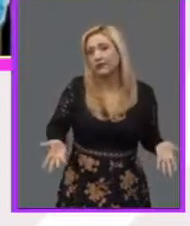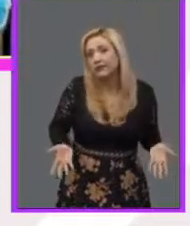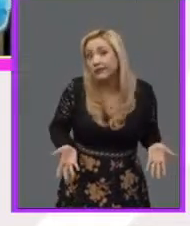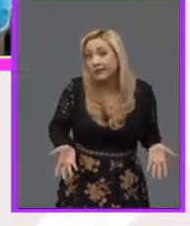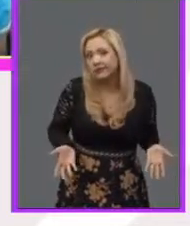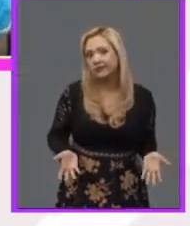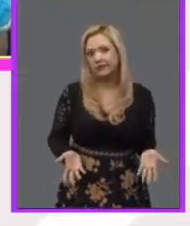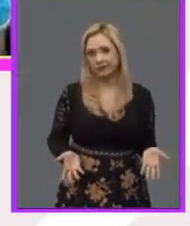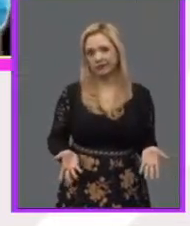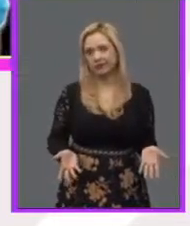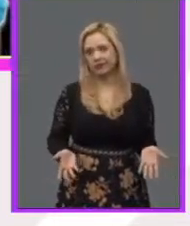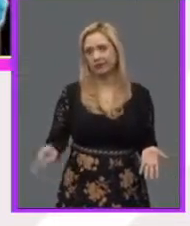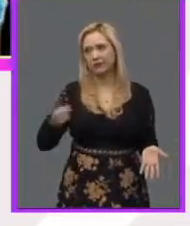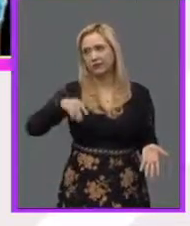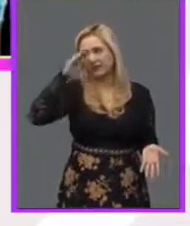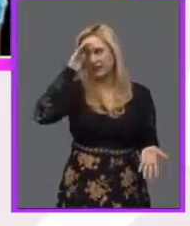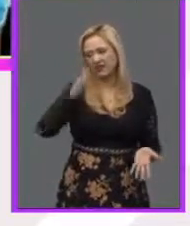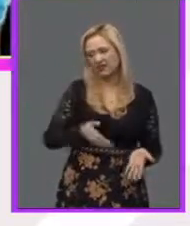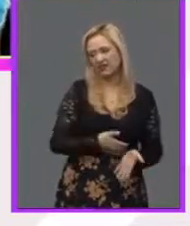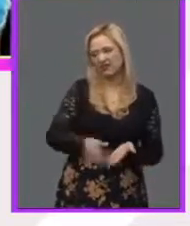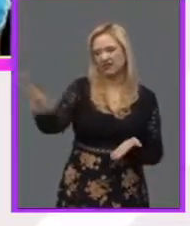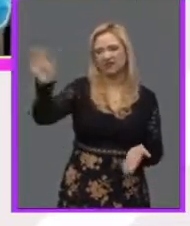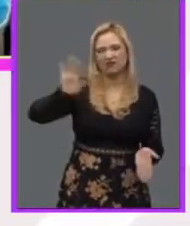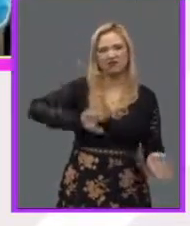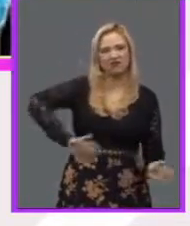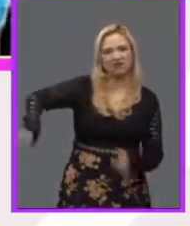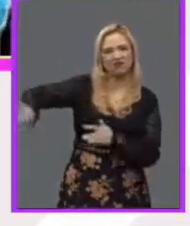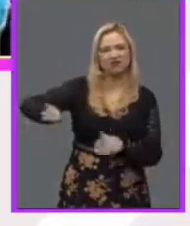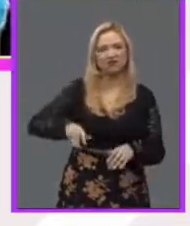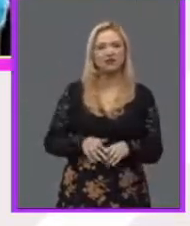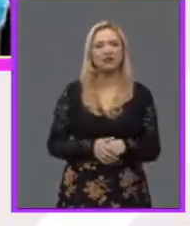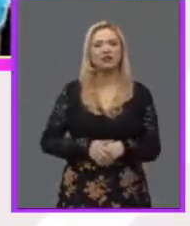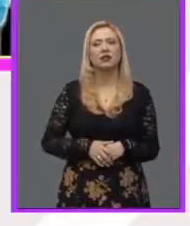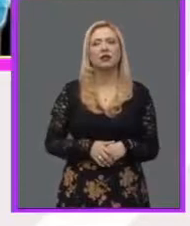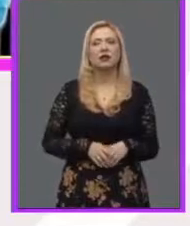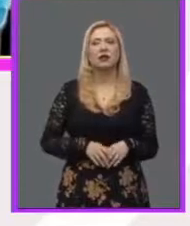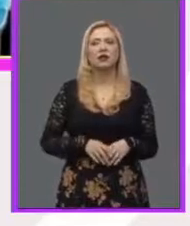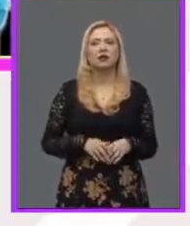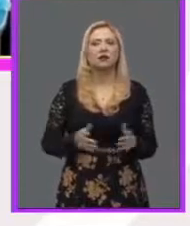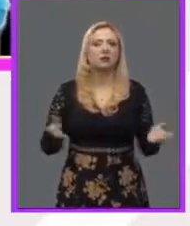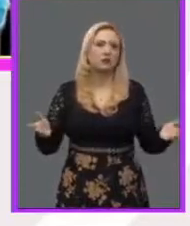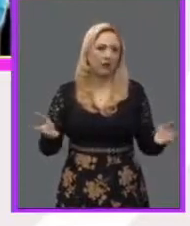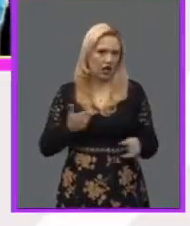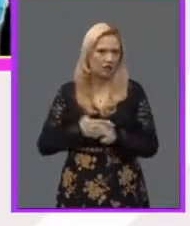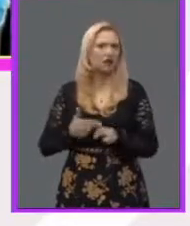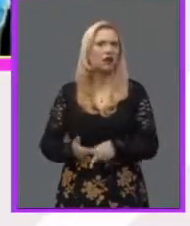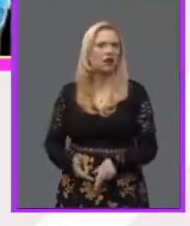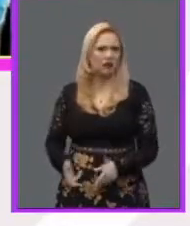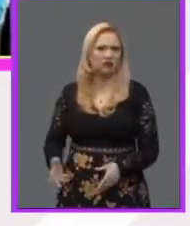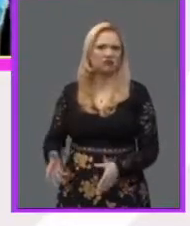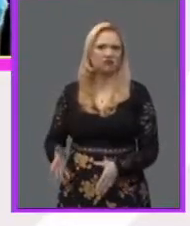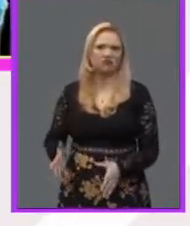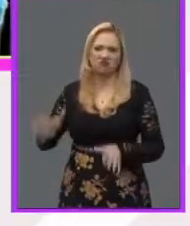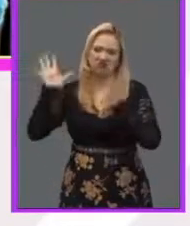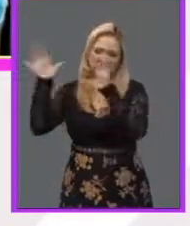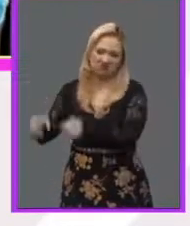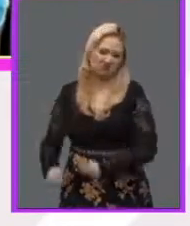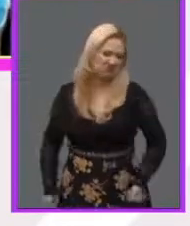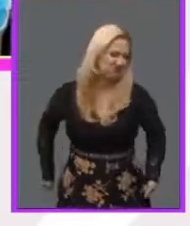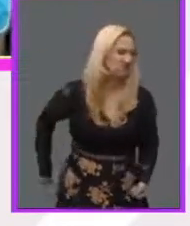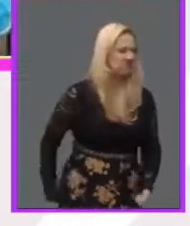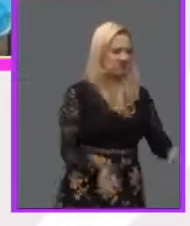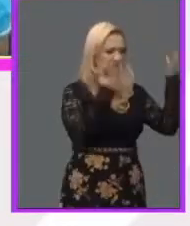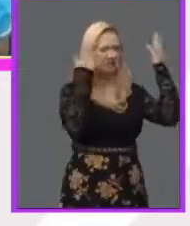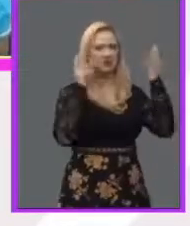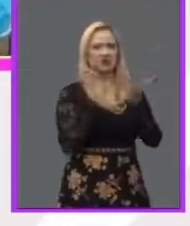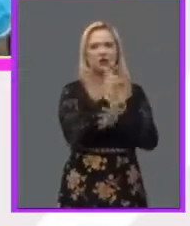se justifica desalojarte, incluso con el lujo de la violencia legal e ilegal, ¿no?